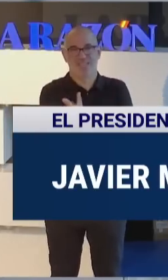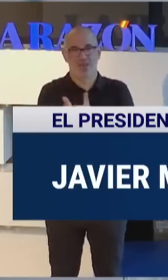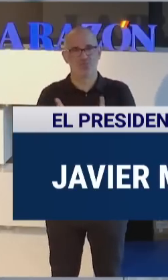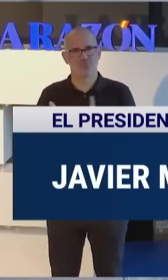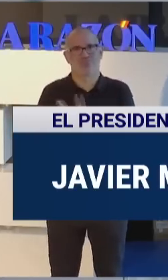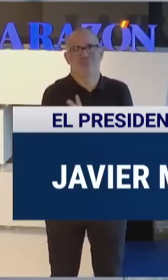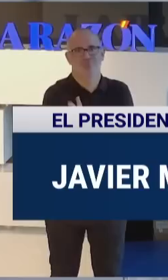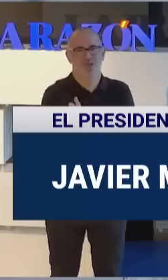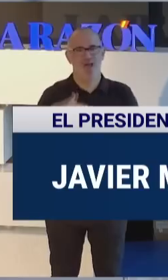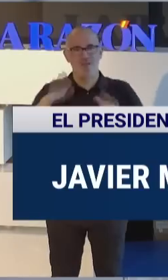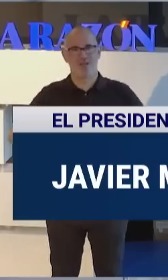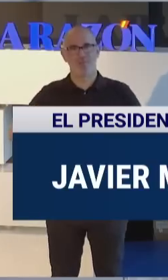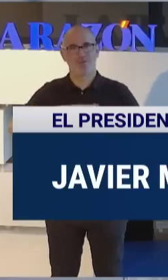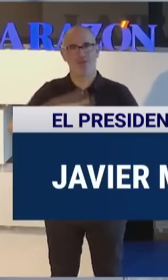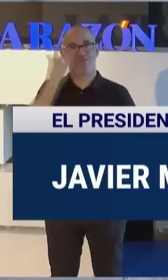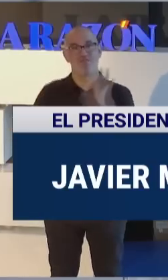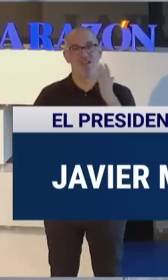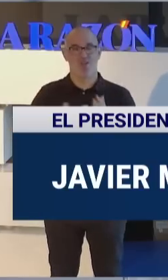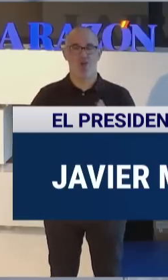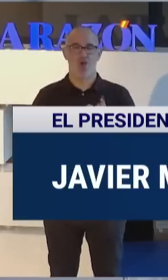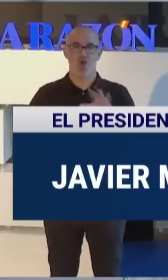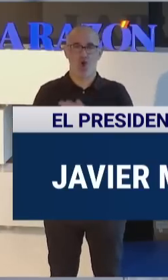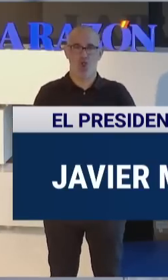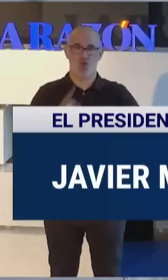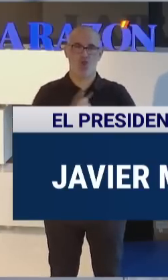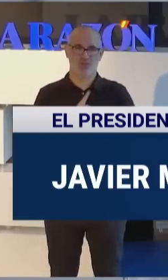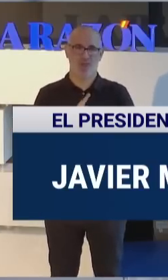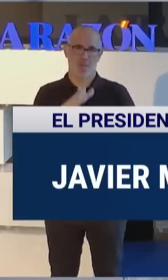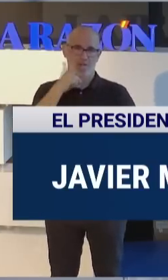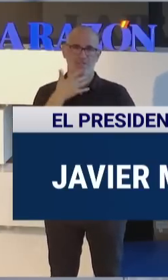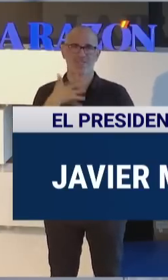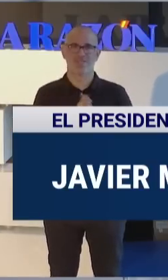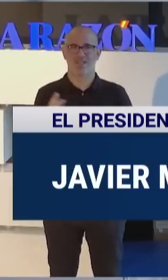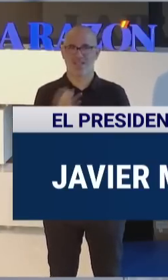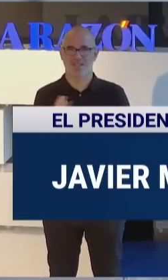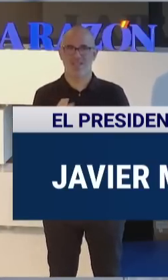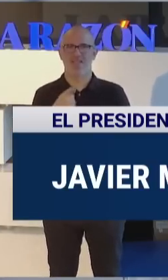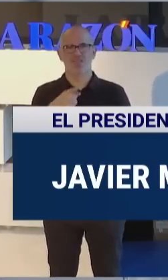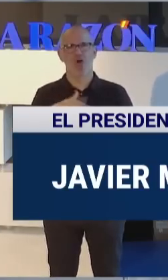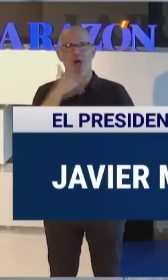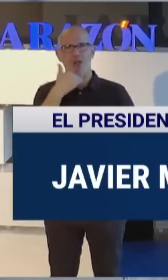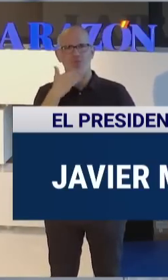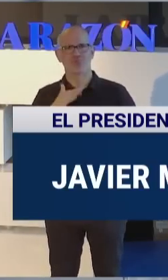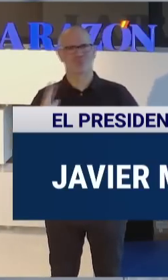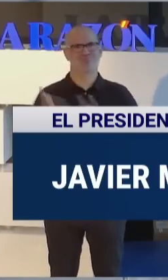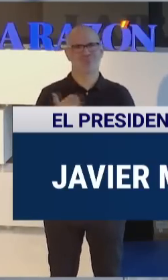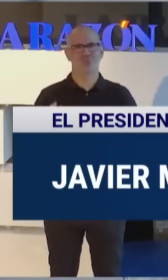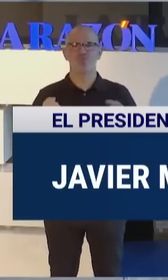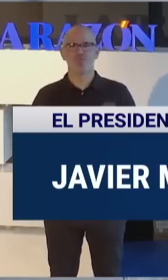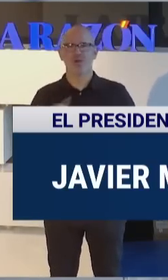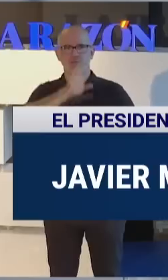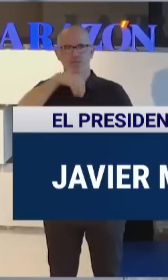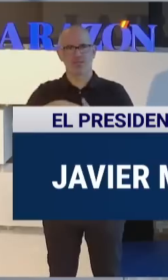arquero, digamos, comete un error, es gol en contra. Por lo tanto, eso tiene un efecto muy fuerte, digamos, sobre